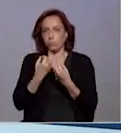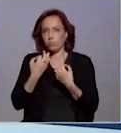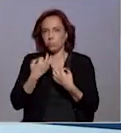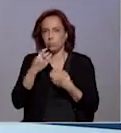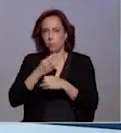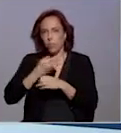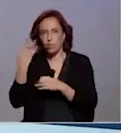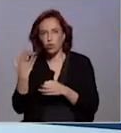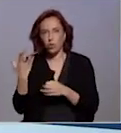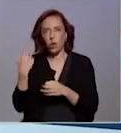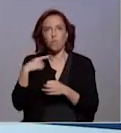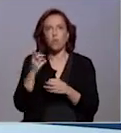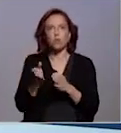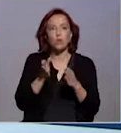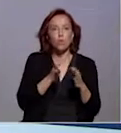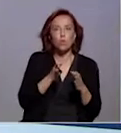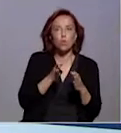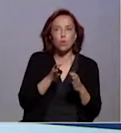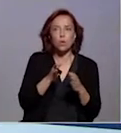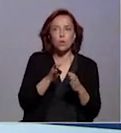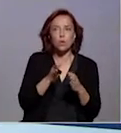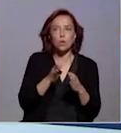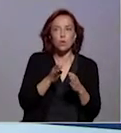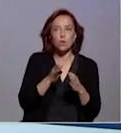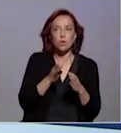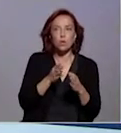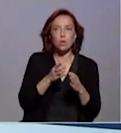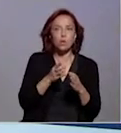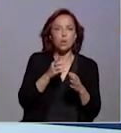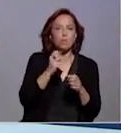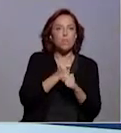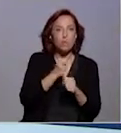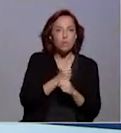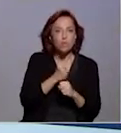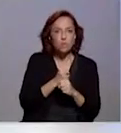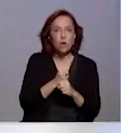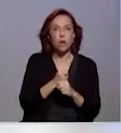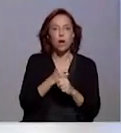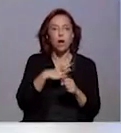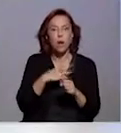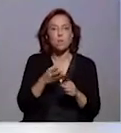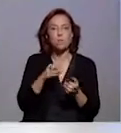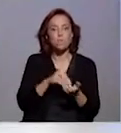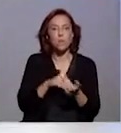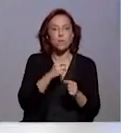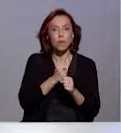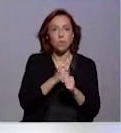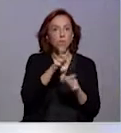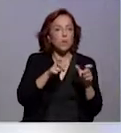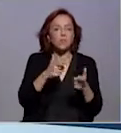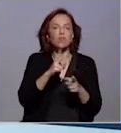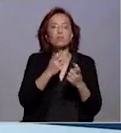los que tienen menor calificación son los que se mueven más o hay mayor demanda de eso